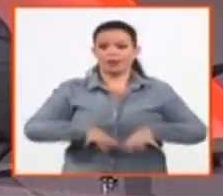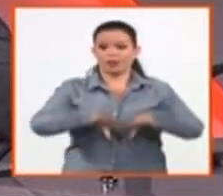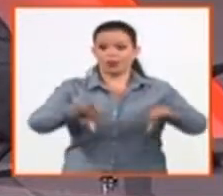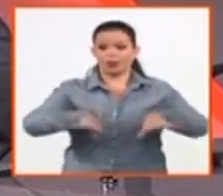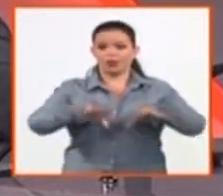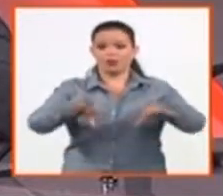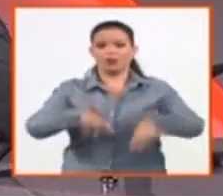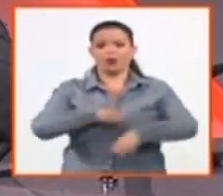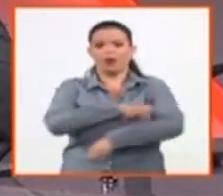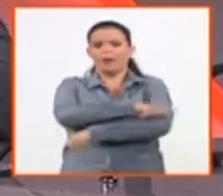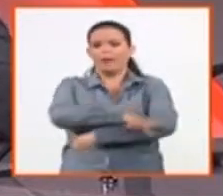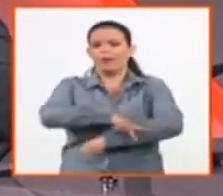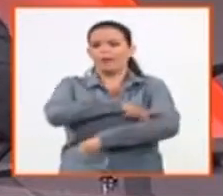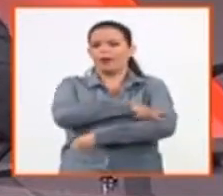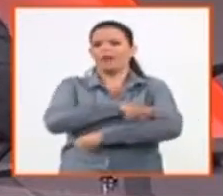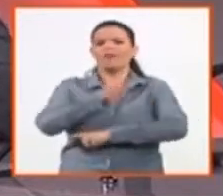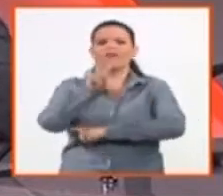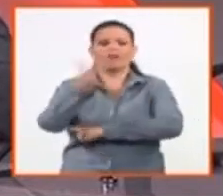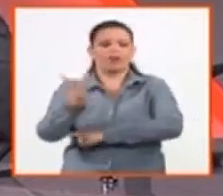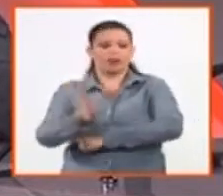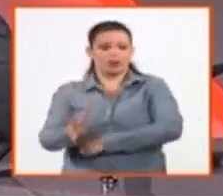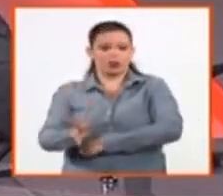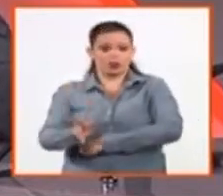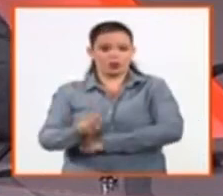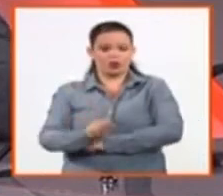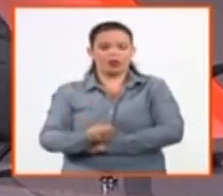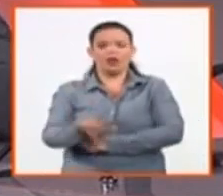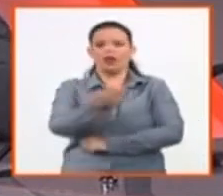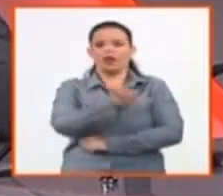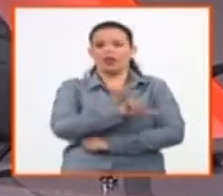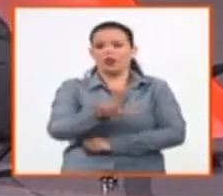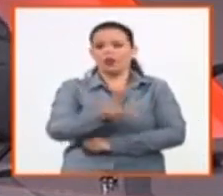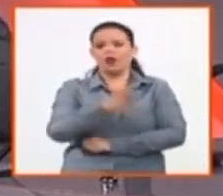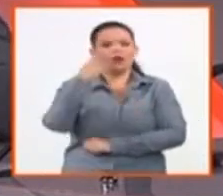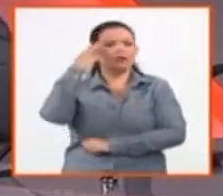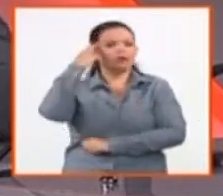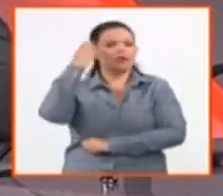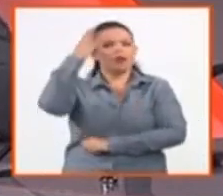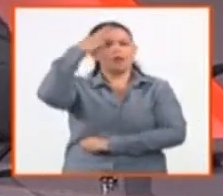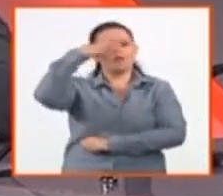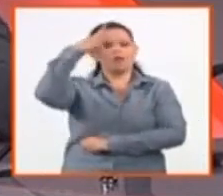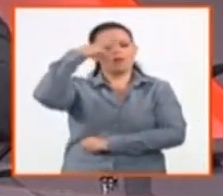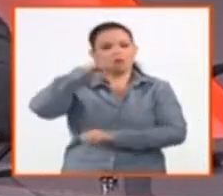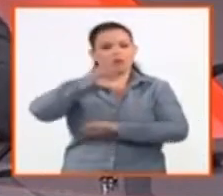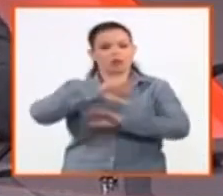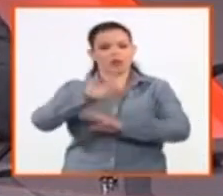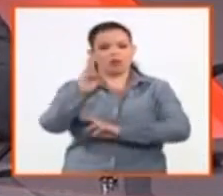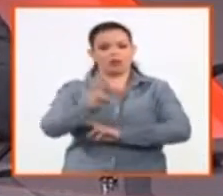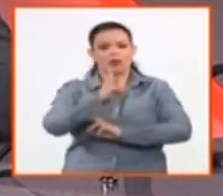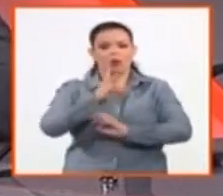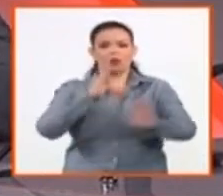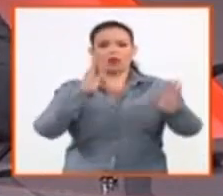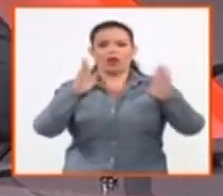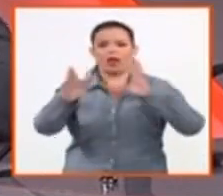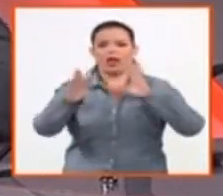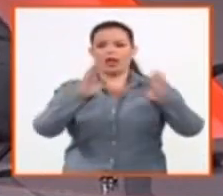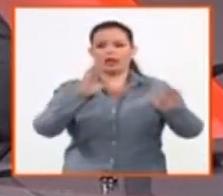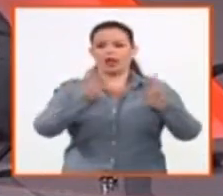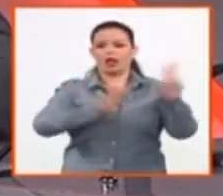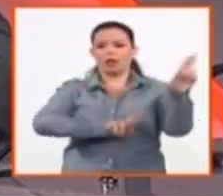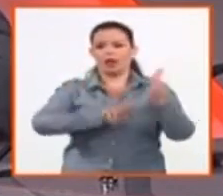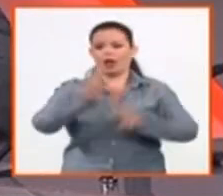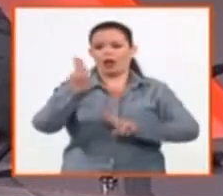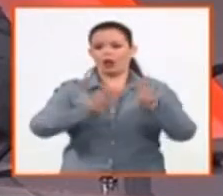Recordar que recientemente ocurrió en México la segunda ronda de negociaciones entre el gobierno venezolano y